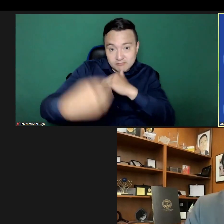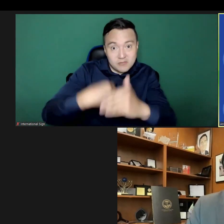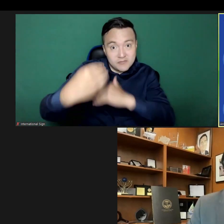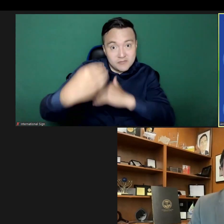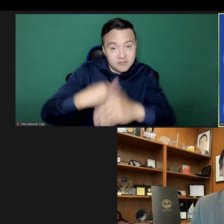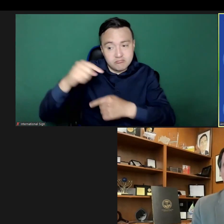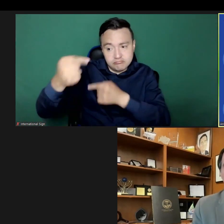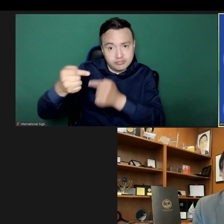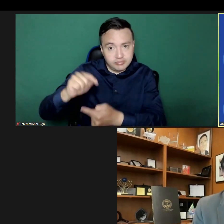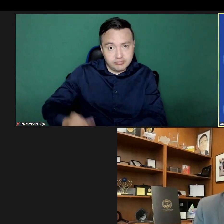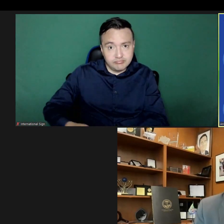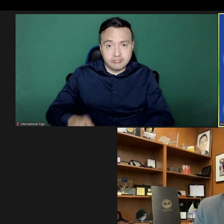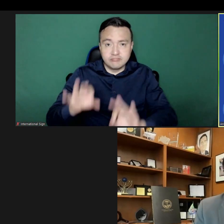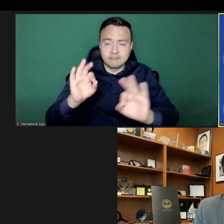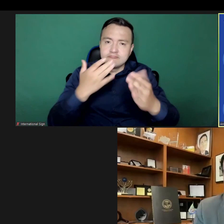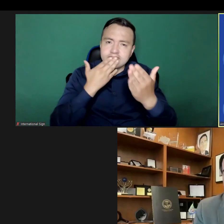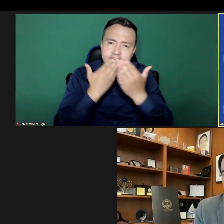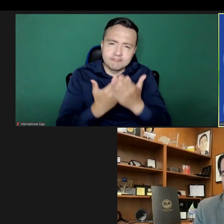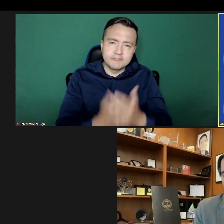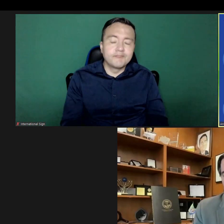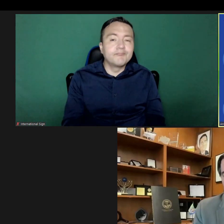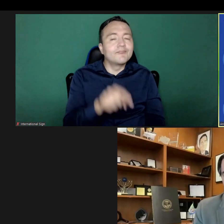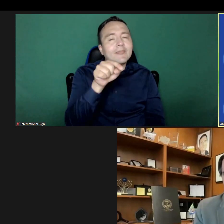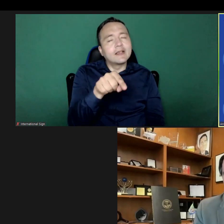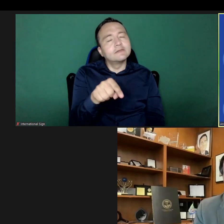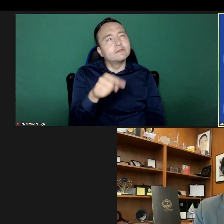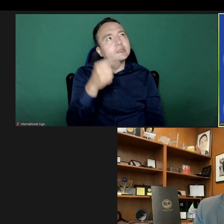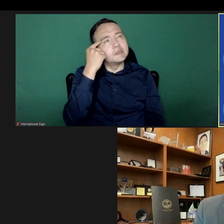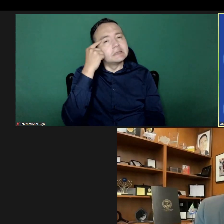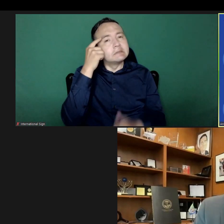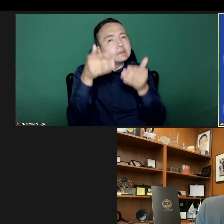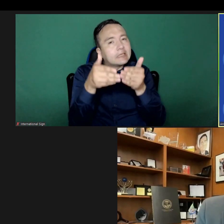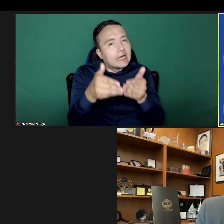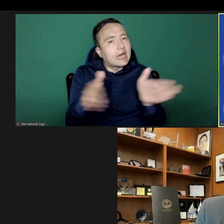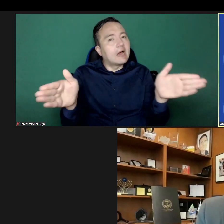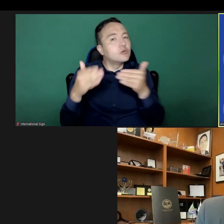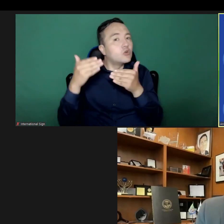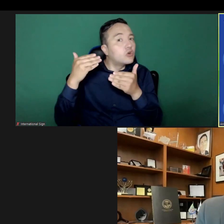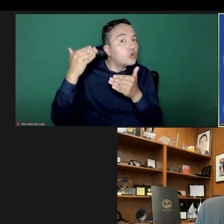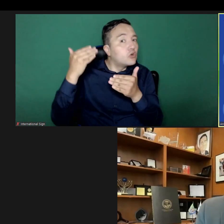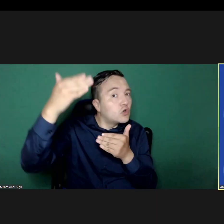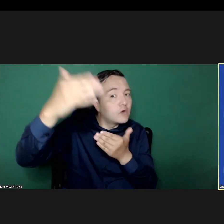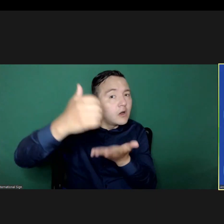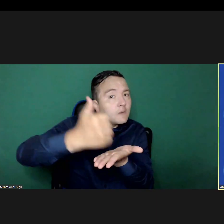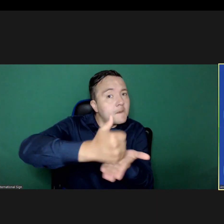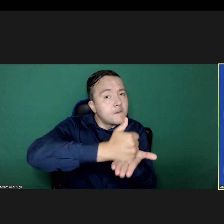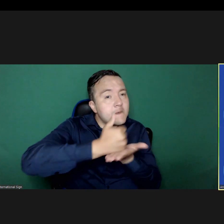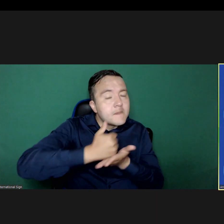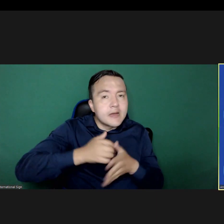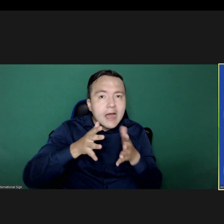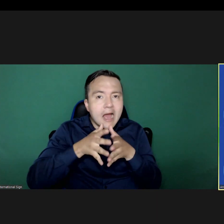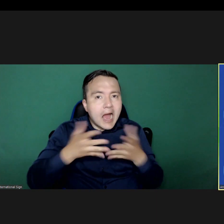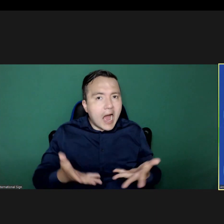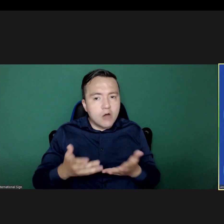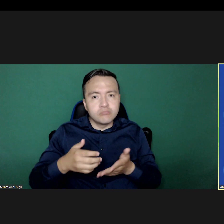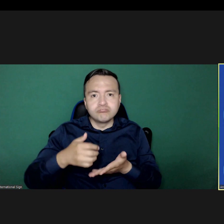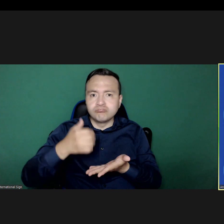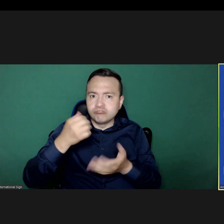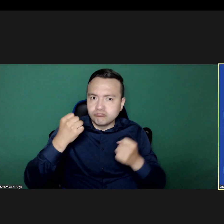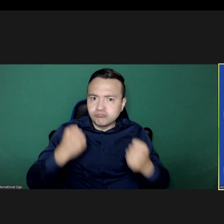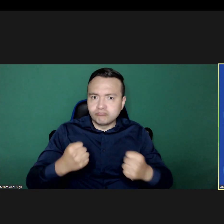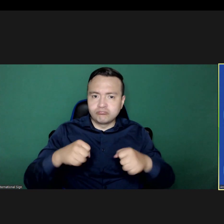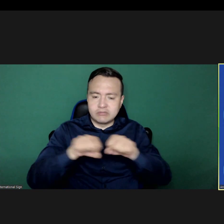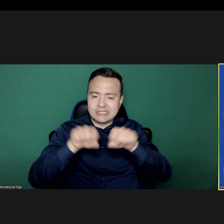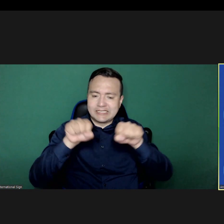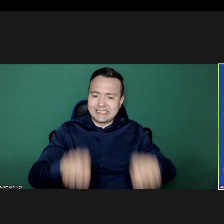sido posible. Creo que esto abre un espacio para mayor participación en el futuro de cómo fortalecer los sistemas sanitarios en esta fase de recuperación